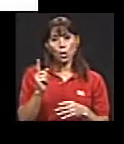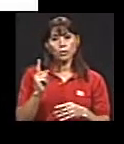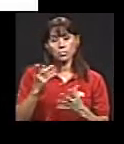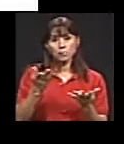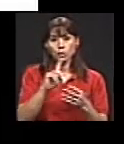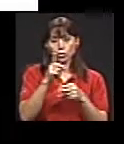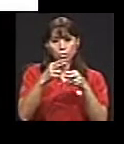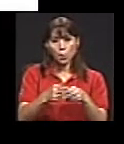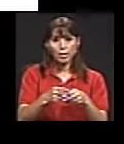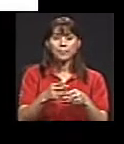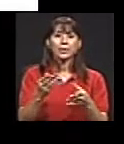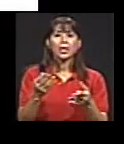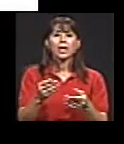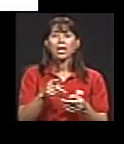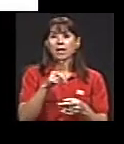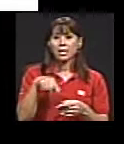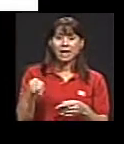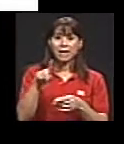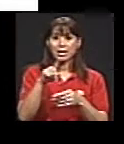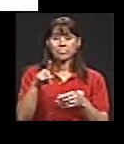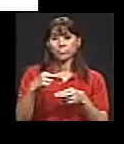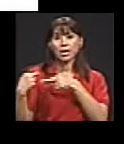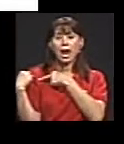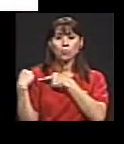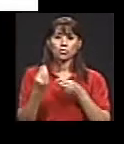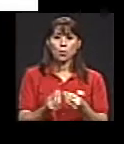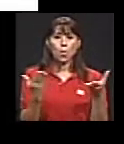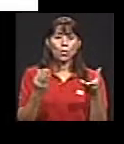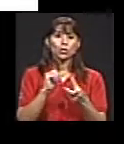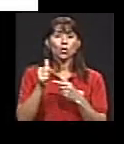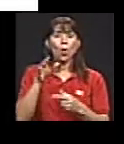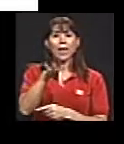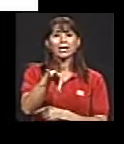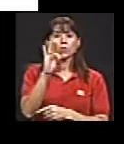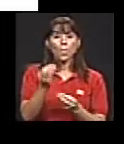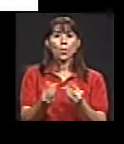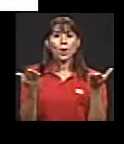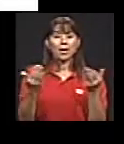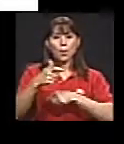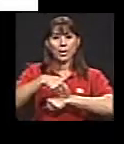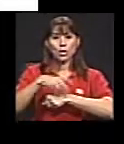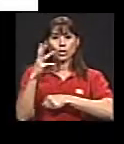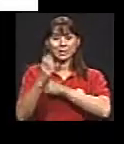públicas que que no se le nombren cargos públicos o de elección popular por un período de seis años usted